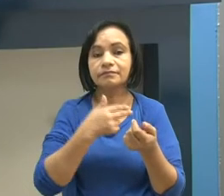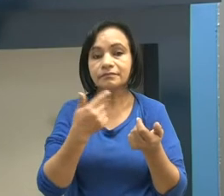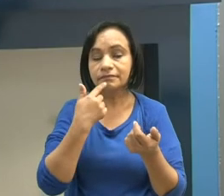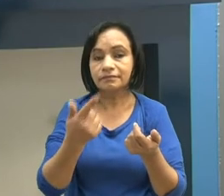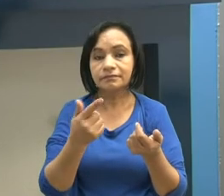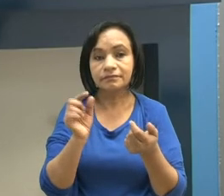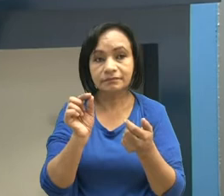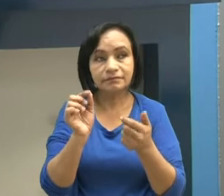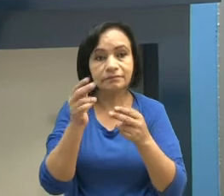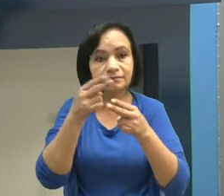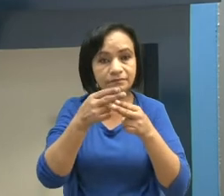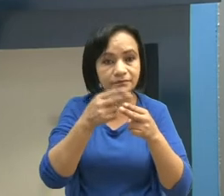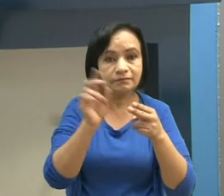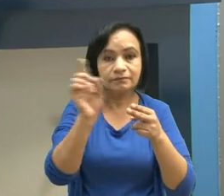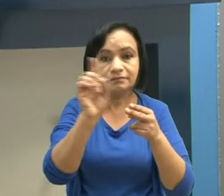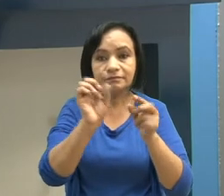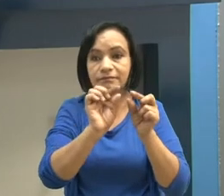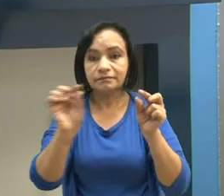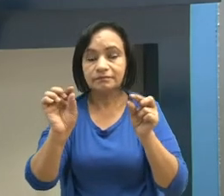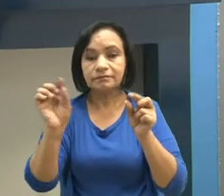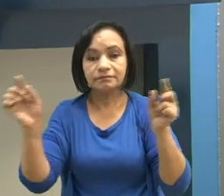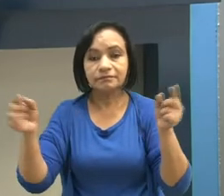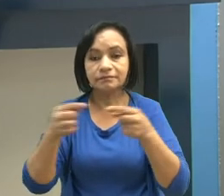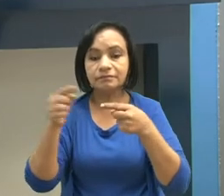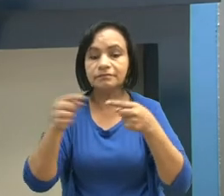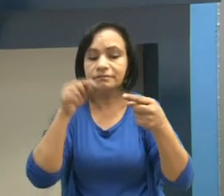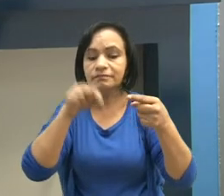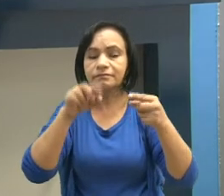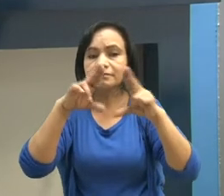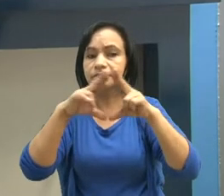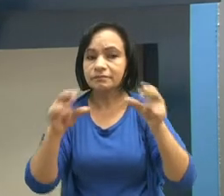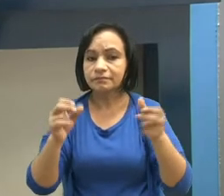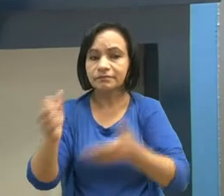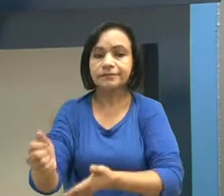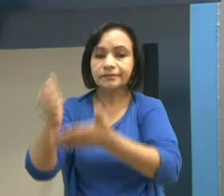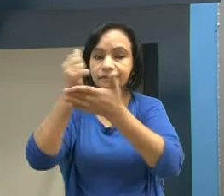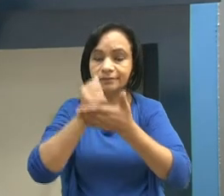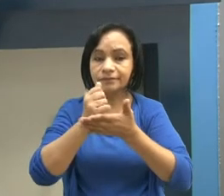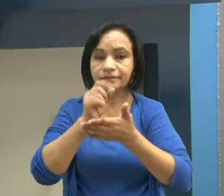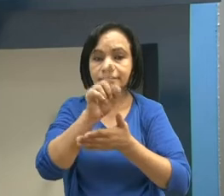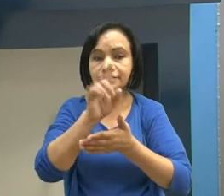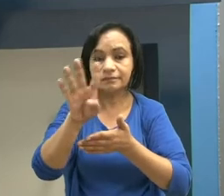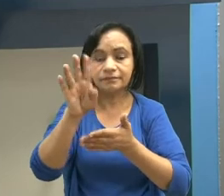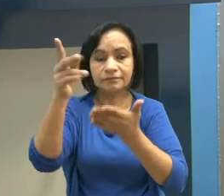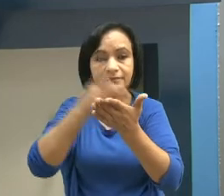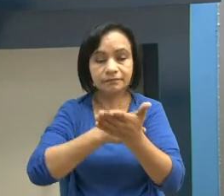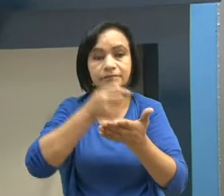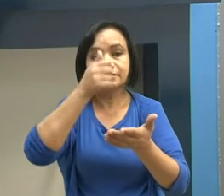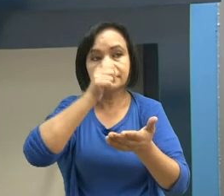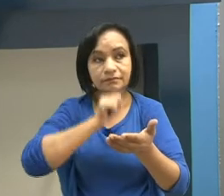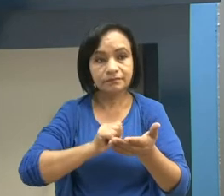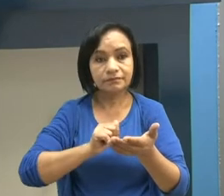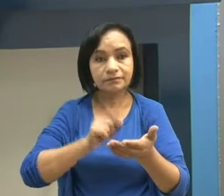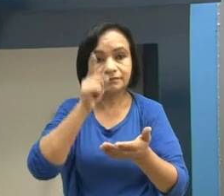darle un poco ya de nombre y ubicarlo más o menos en nuestro mapa, nos va a permitir avanzar en 14 proyectos de agua potable, ¿verdad?,